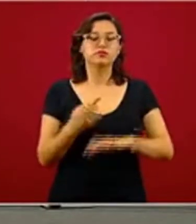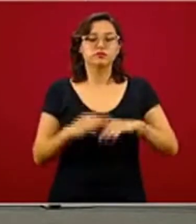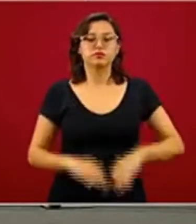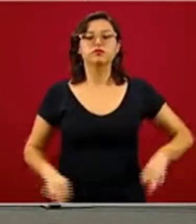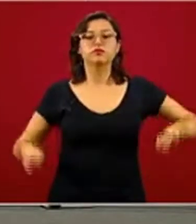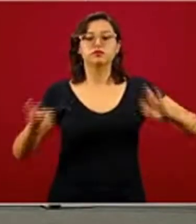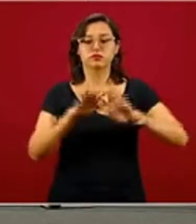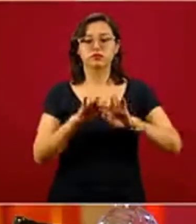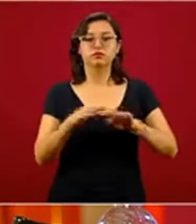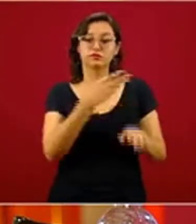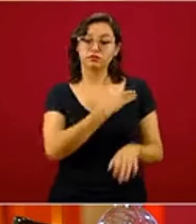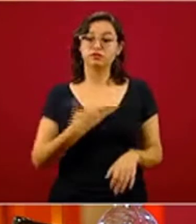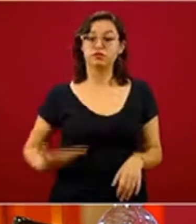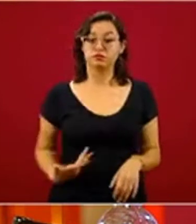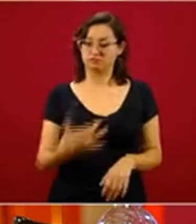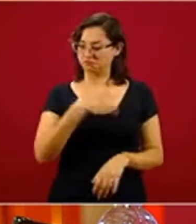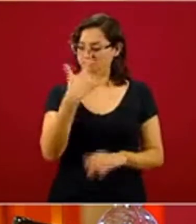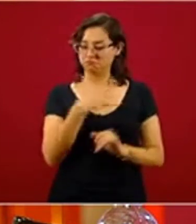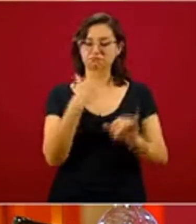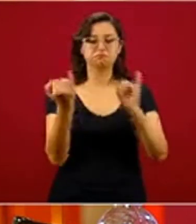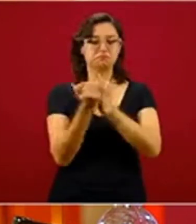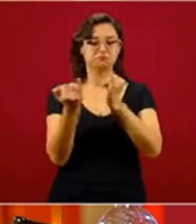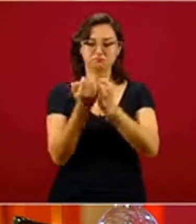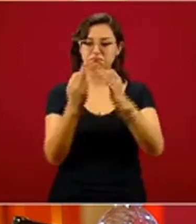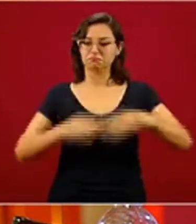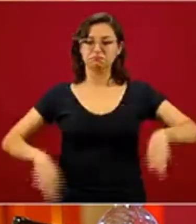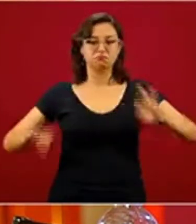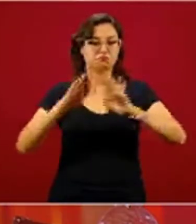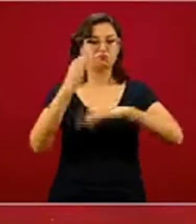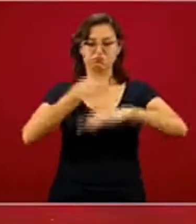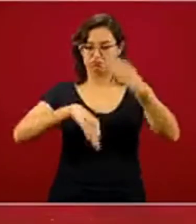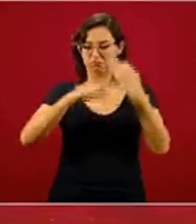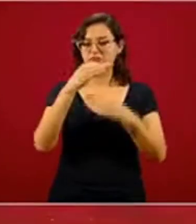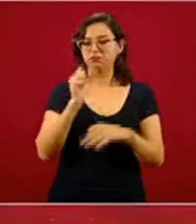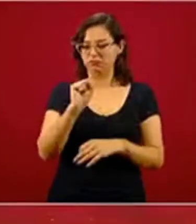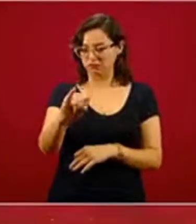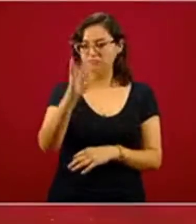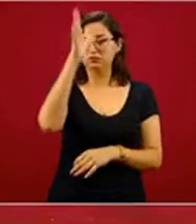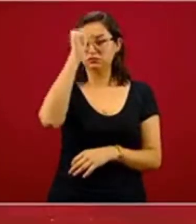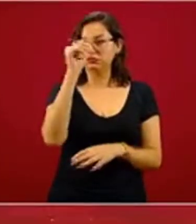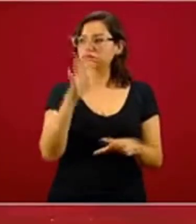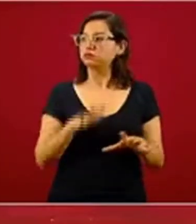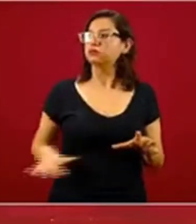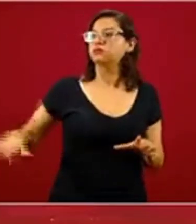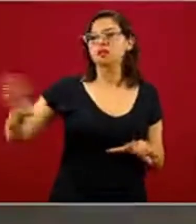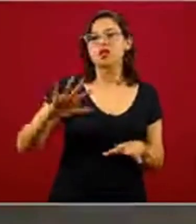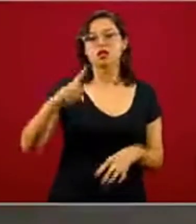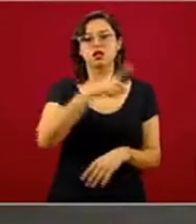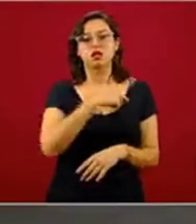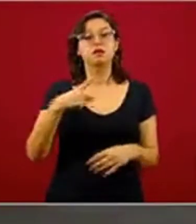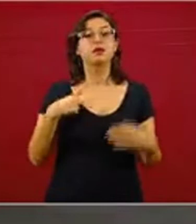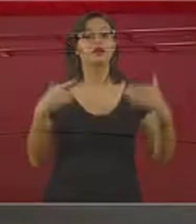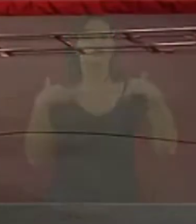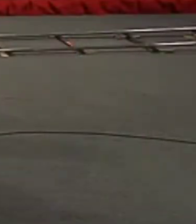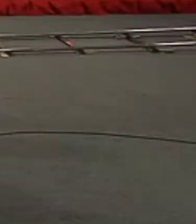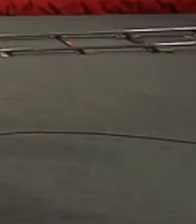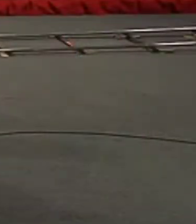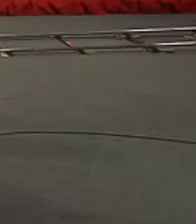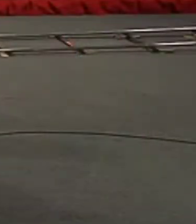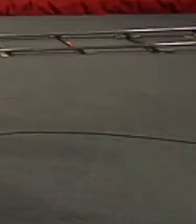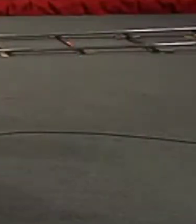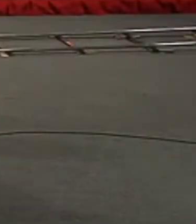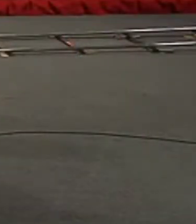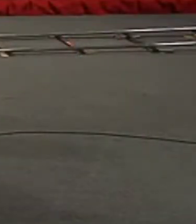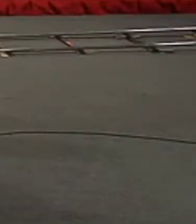parece fundamental al presidente, y coincidimos absolutamente con él, que toda la sociedad debe tener claro a estas